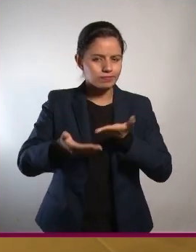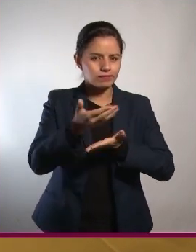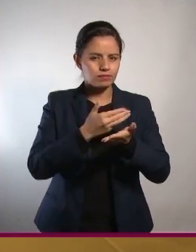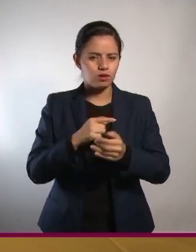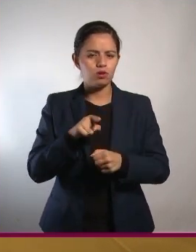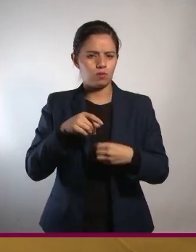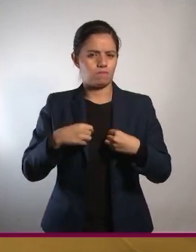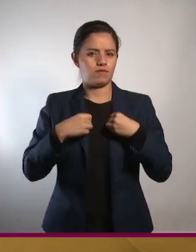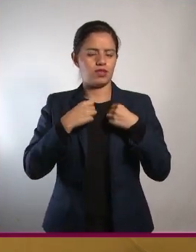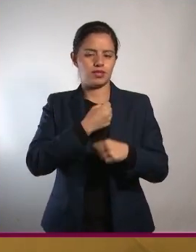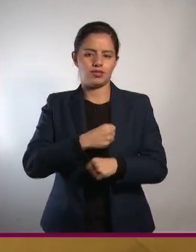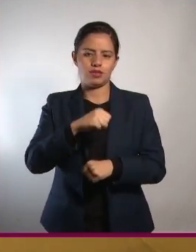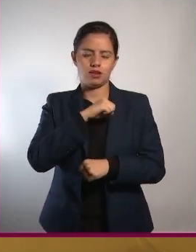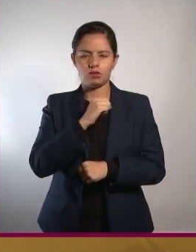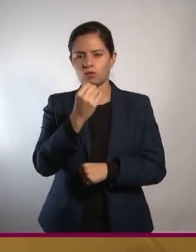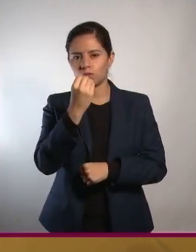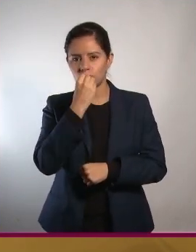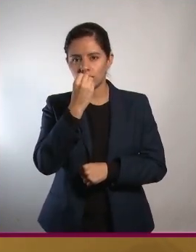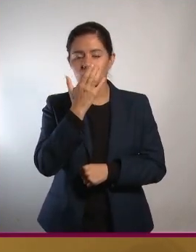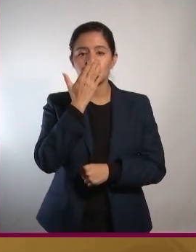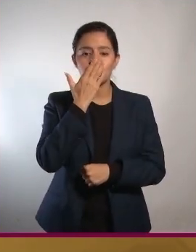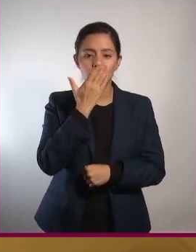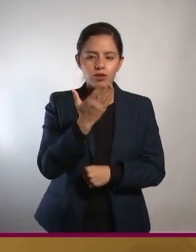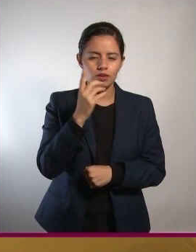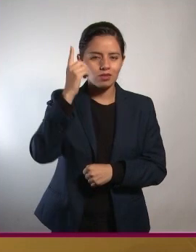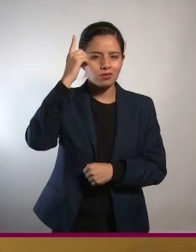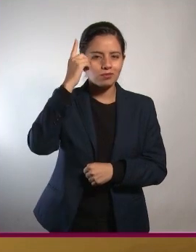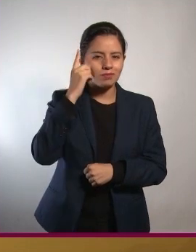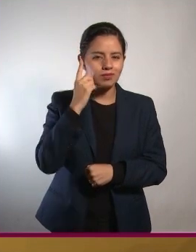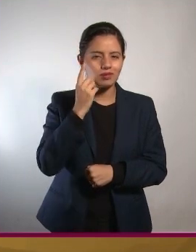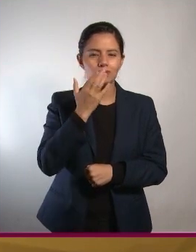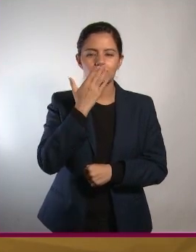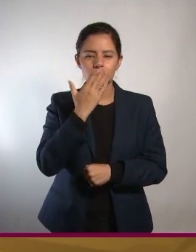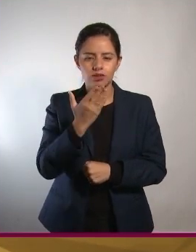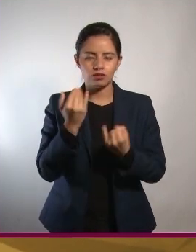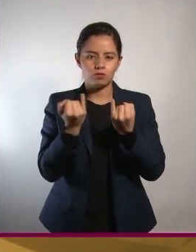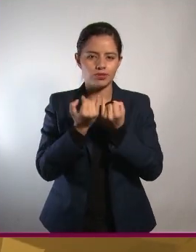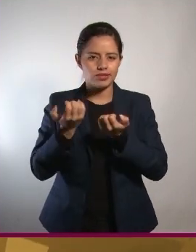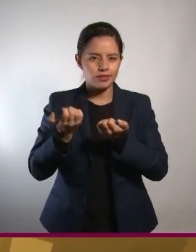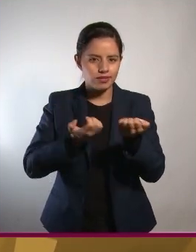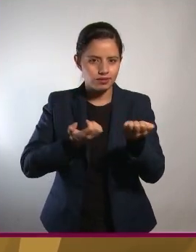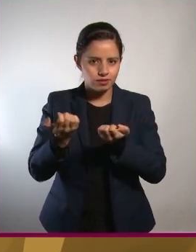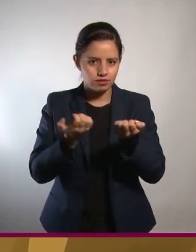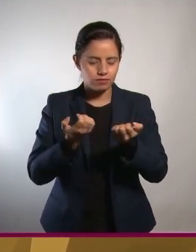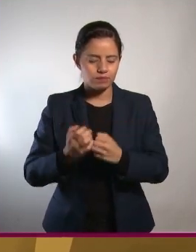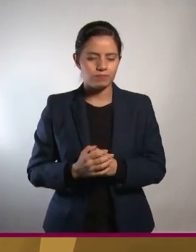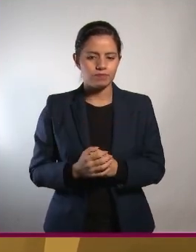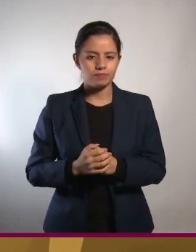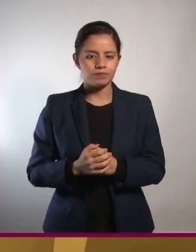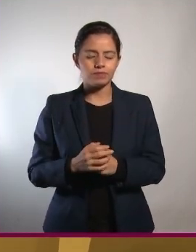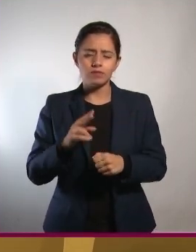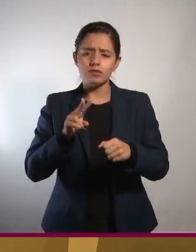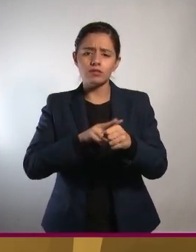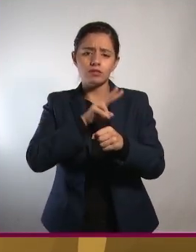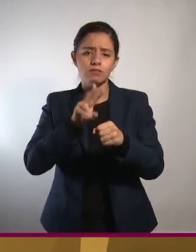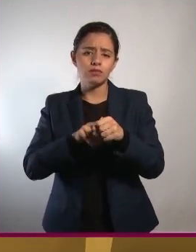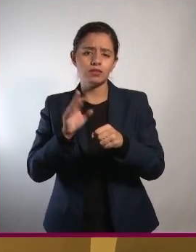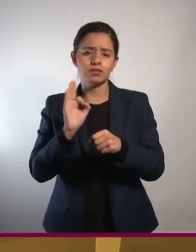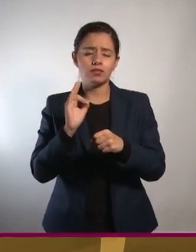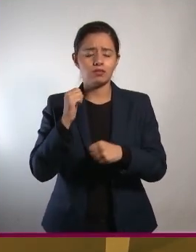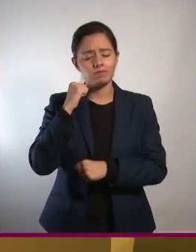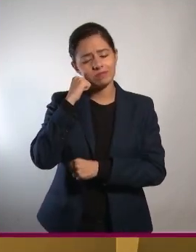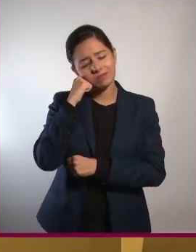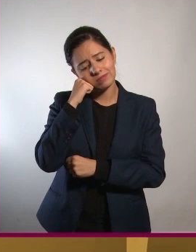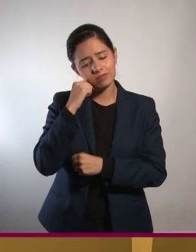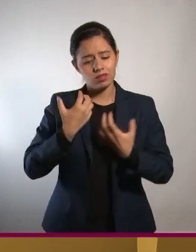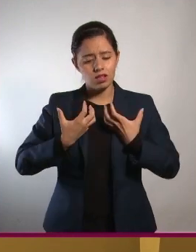vida saludable, comiendo adecuadamente, durmiendo bien y haciendo ejercicio regularmente. Es normal sentirse triste,